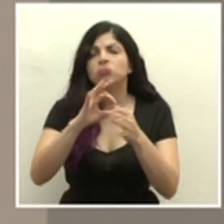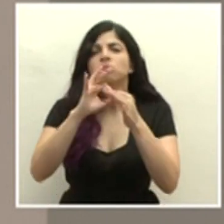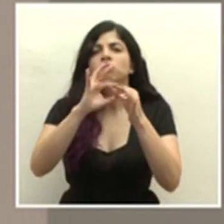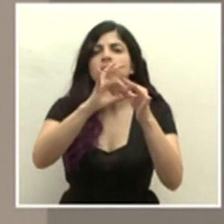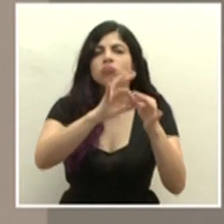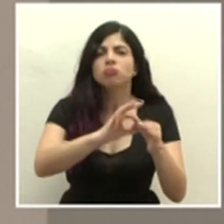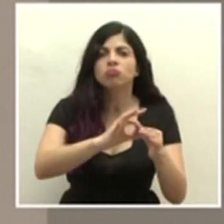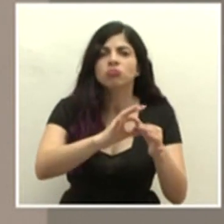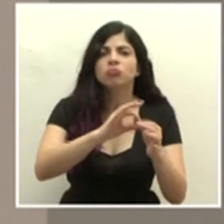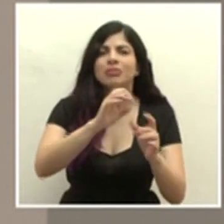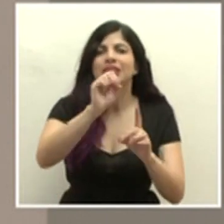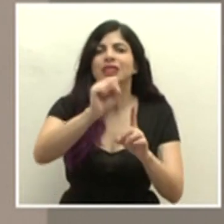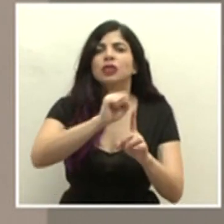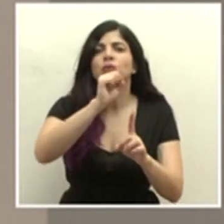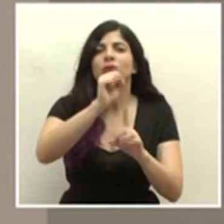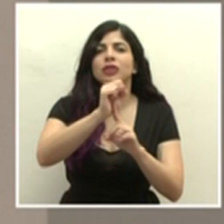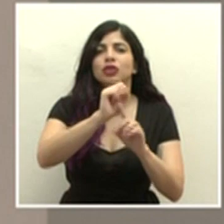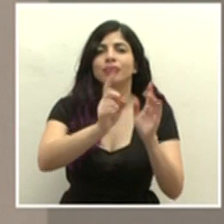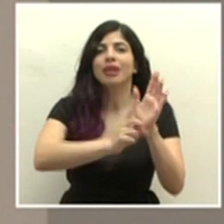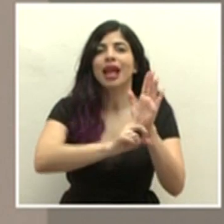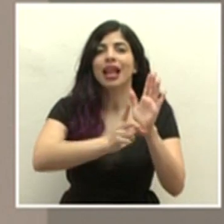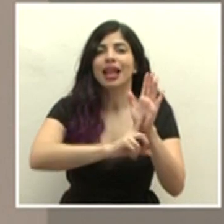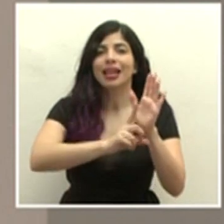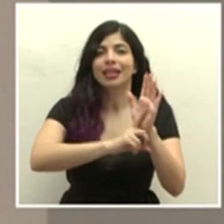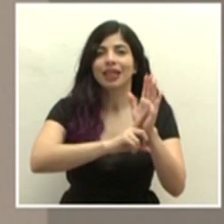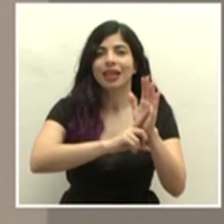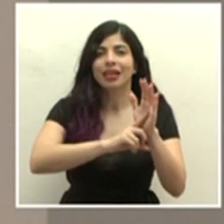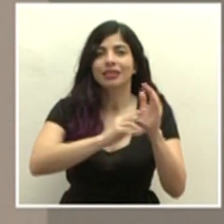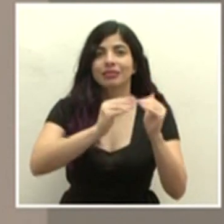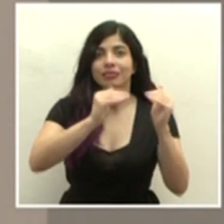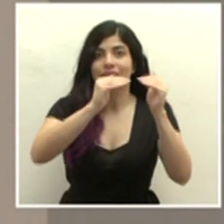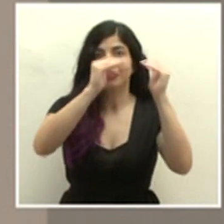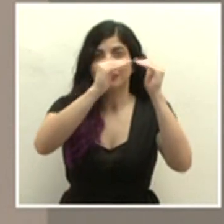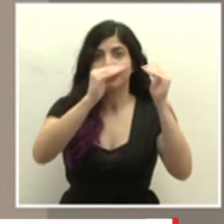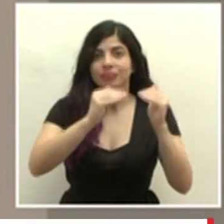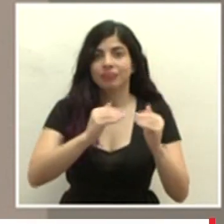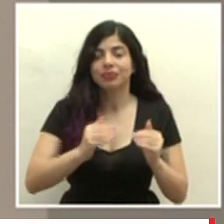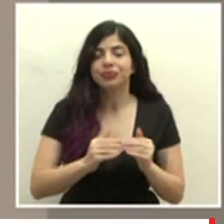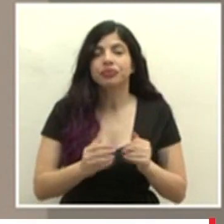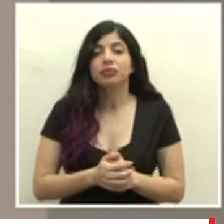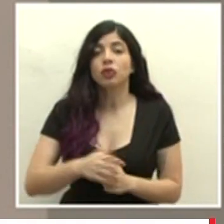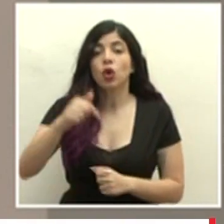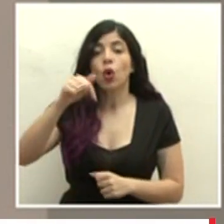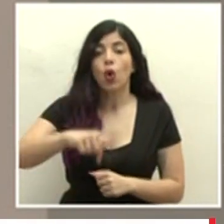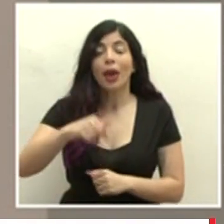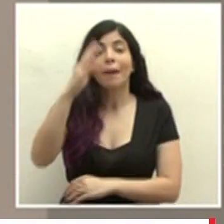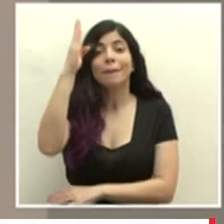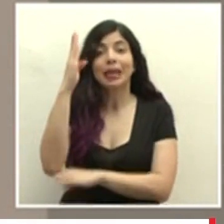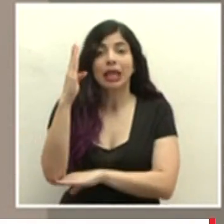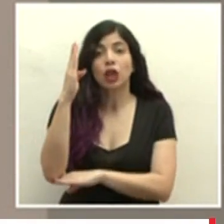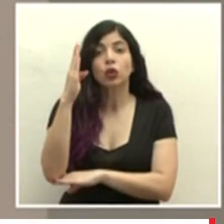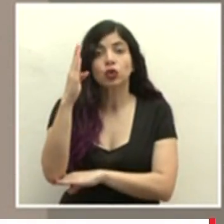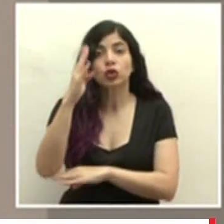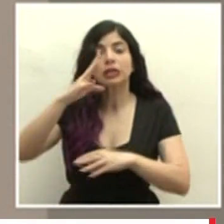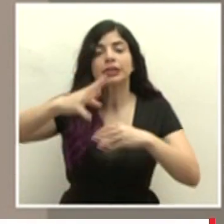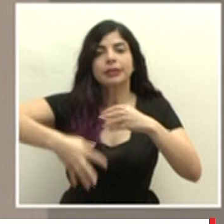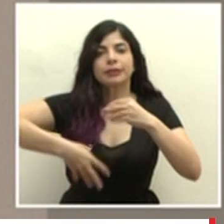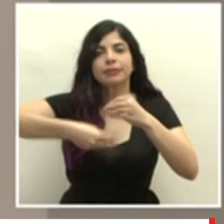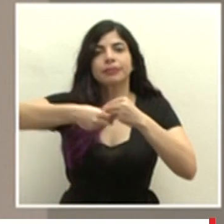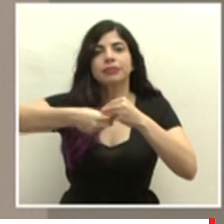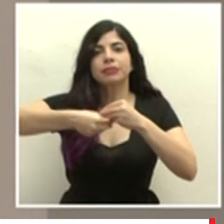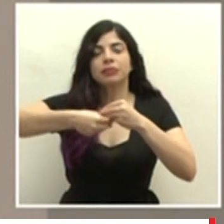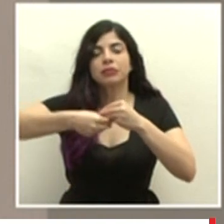respecto al estatus de las alertas. A partir de hoy a medianoche se suma